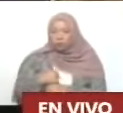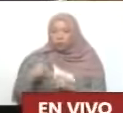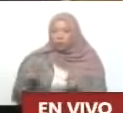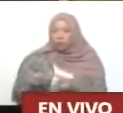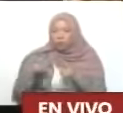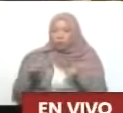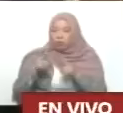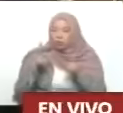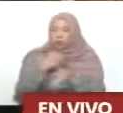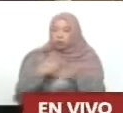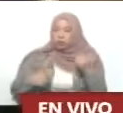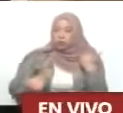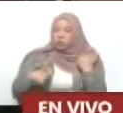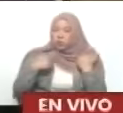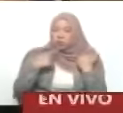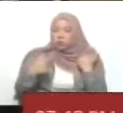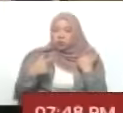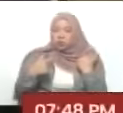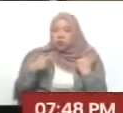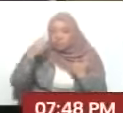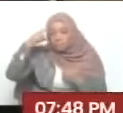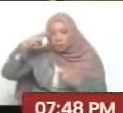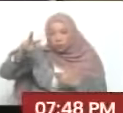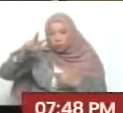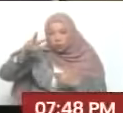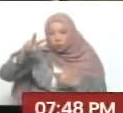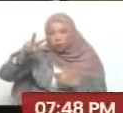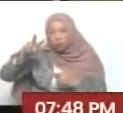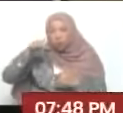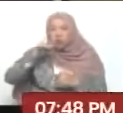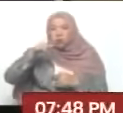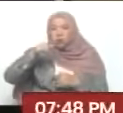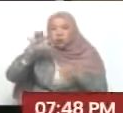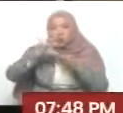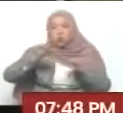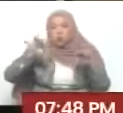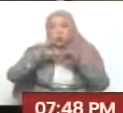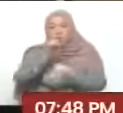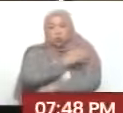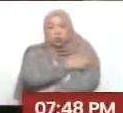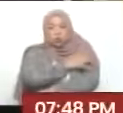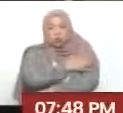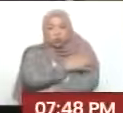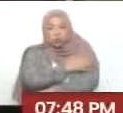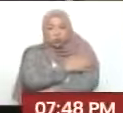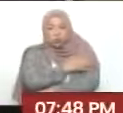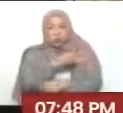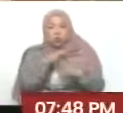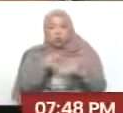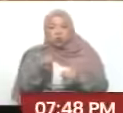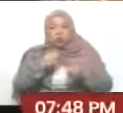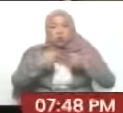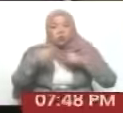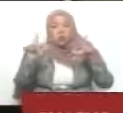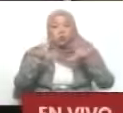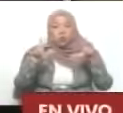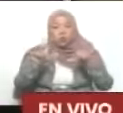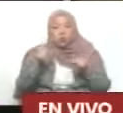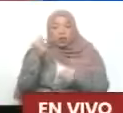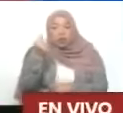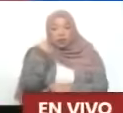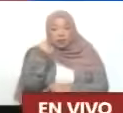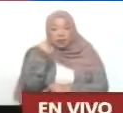conseguido el presidente López Obrador en México, es ganar el relato a la derecha. que tienen todos los medios del mundo y toda la plata.